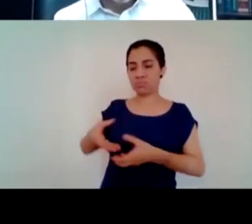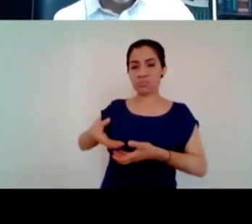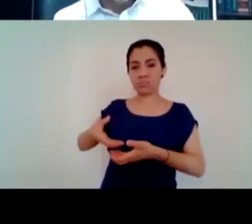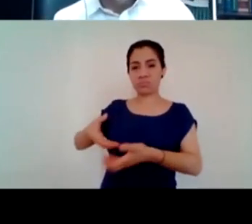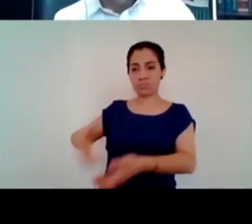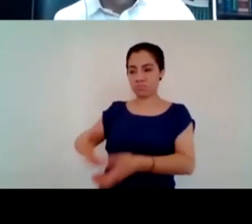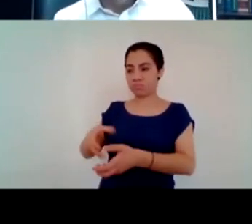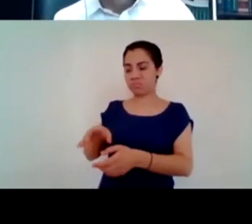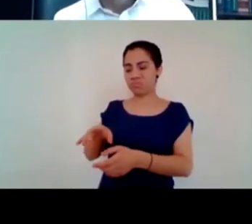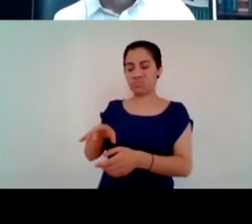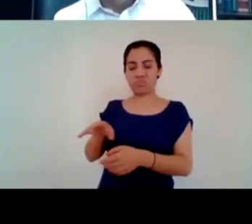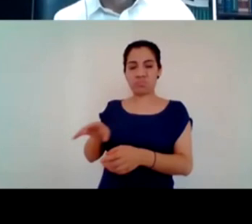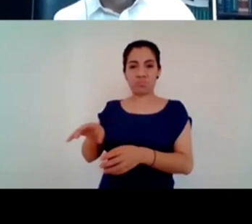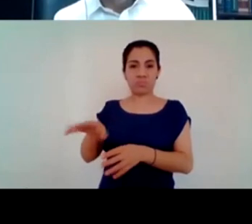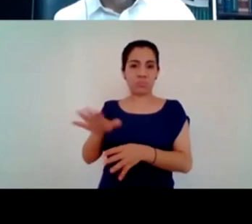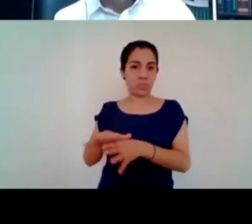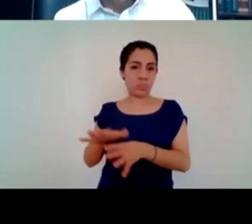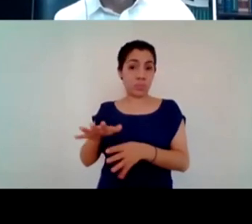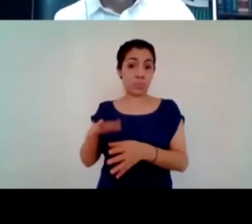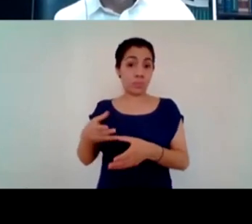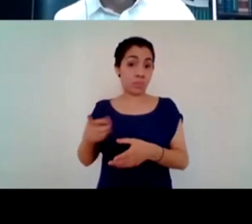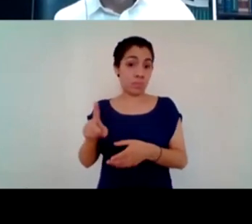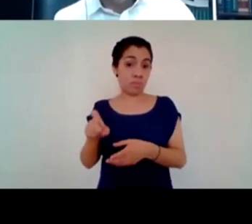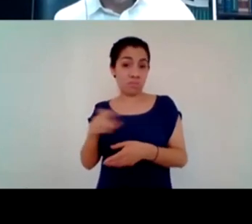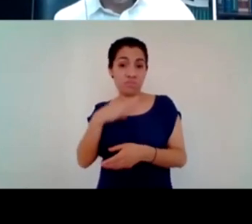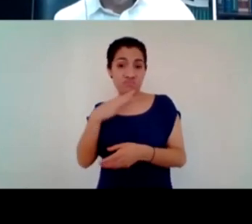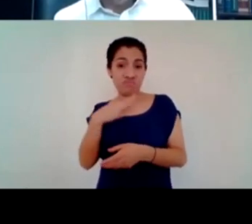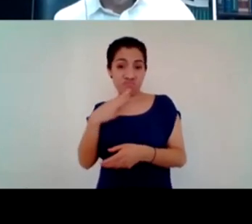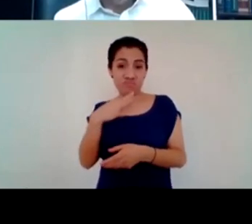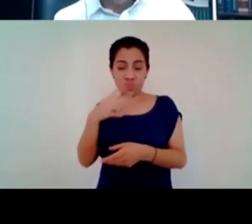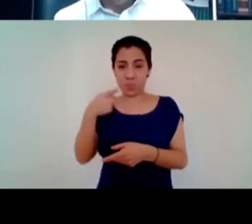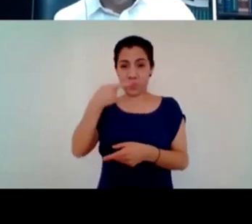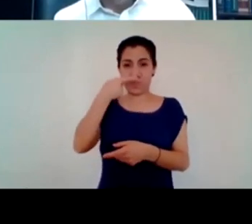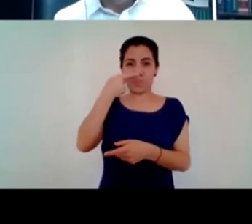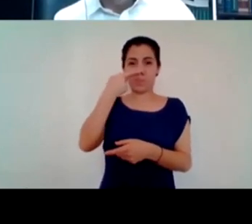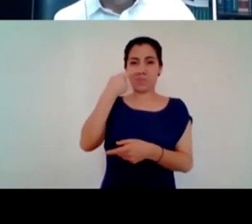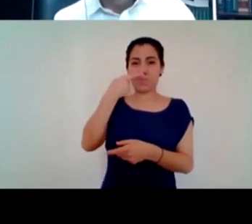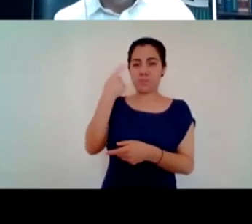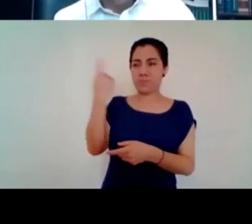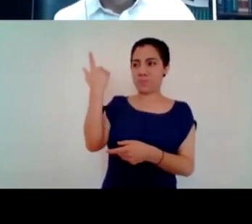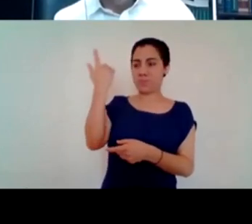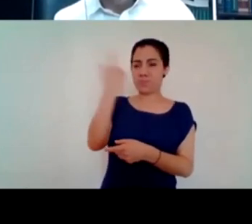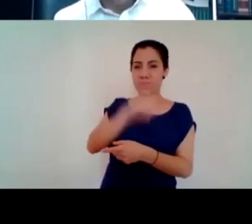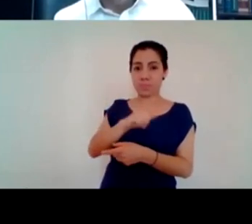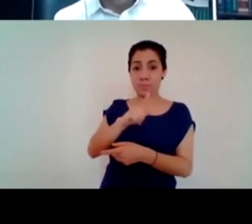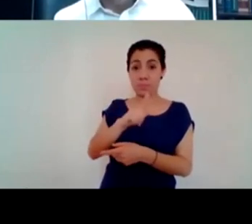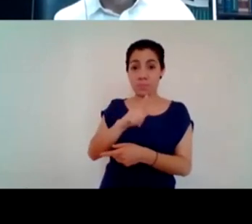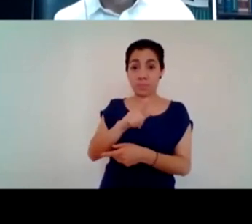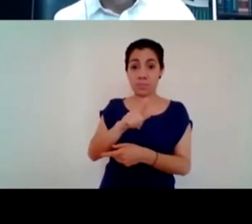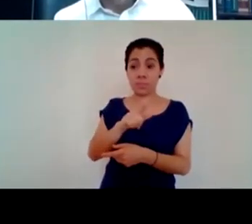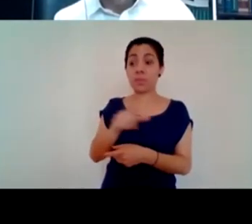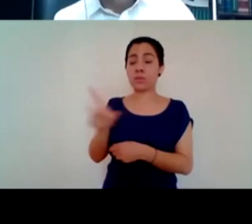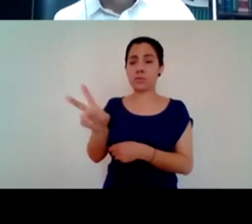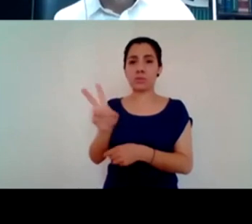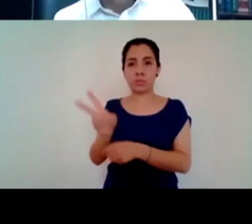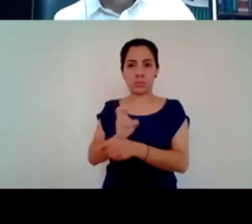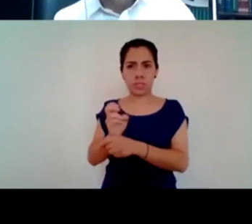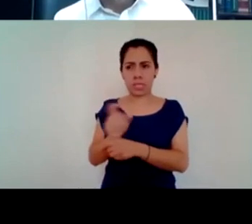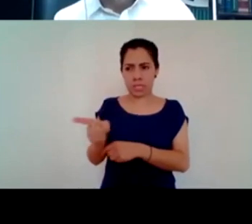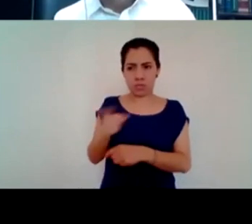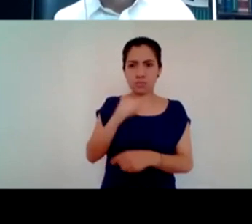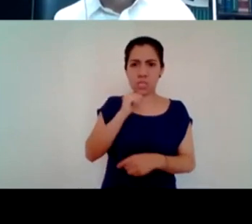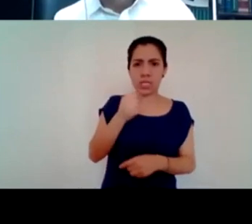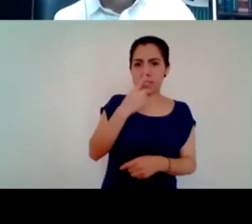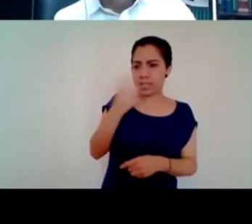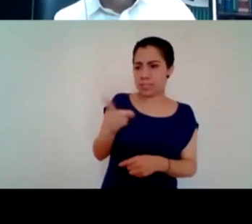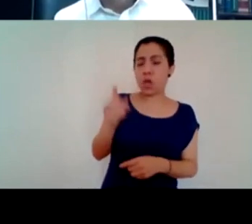camiones. Esa es la perspectiva desde la que ellos viven. Y nada más llevándolos al mar, sin tirarles choro, ¿eh?, sin